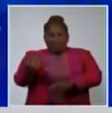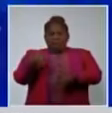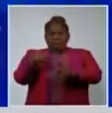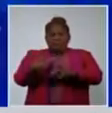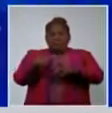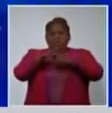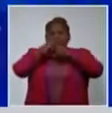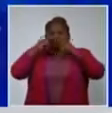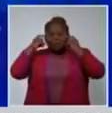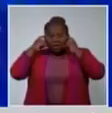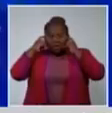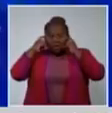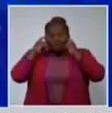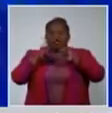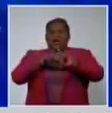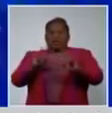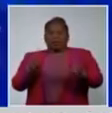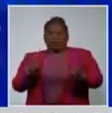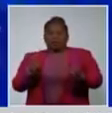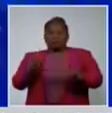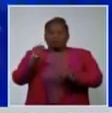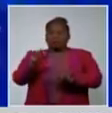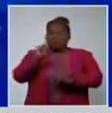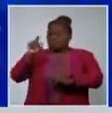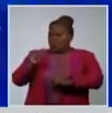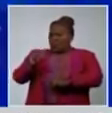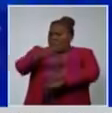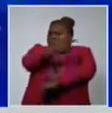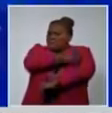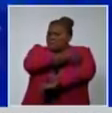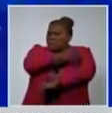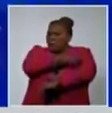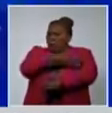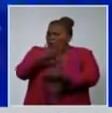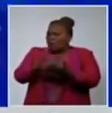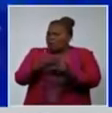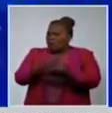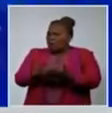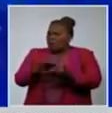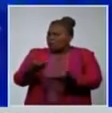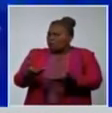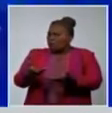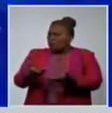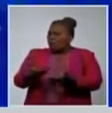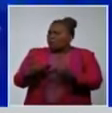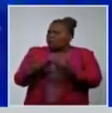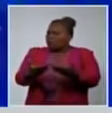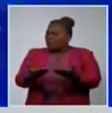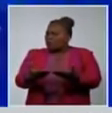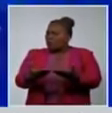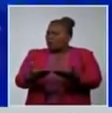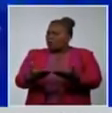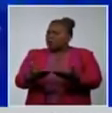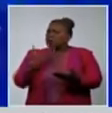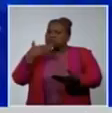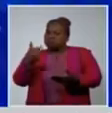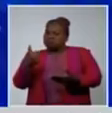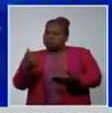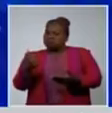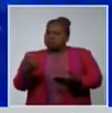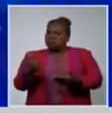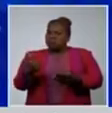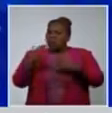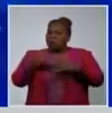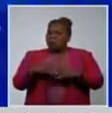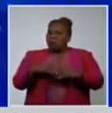doctores en los ensayos clínicos han demostrado ser tan grandes a los mínimos de efectos adversos gracias las dos cosas segura el cumplimiento del